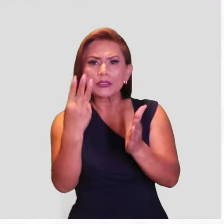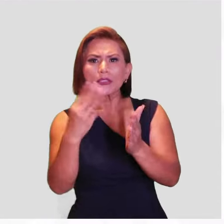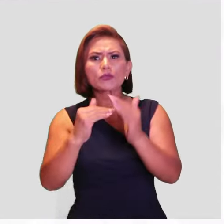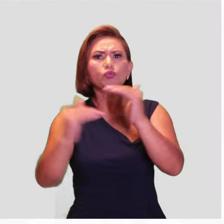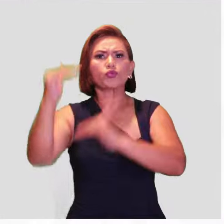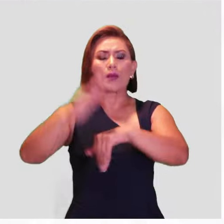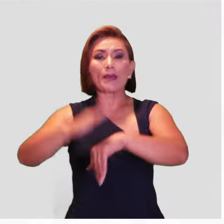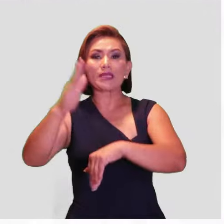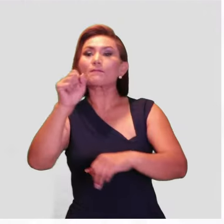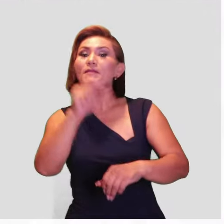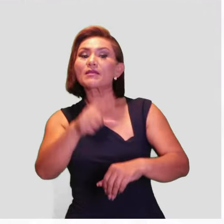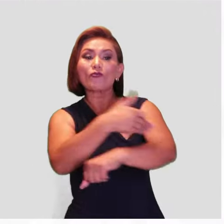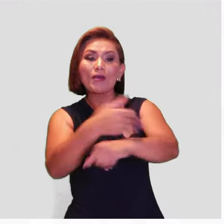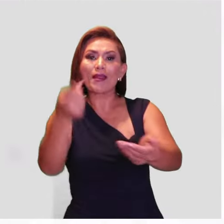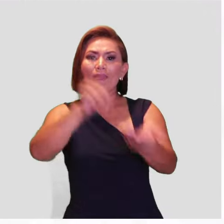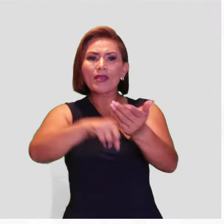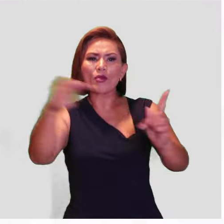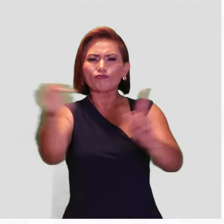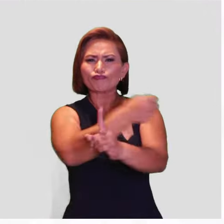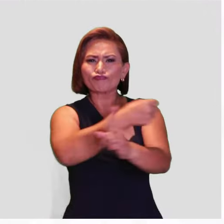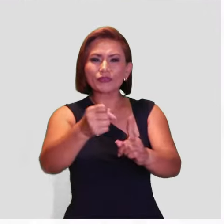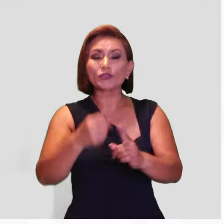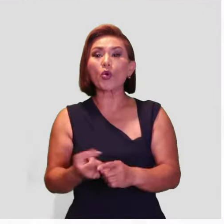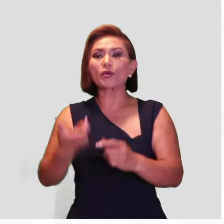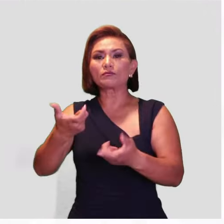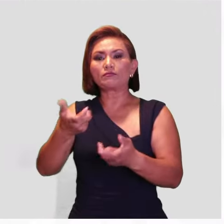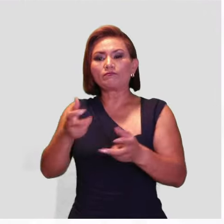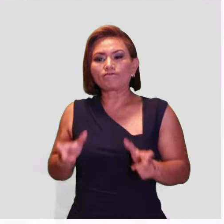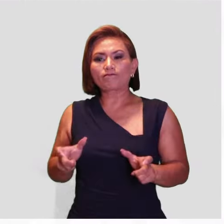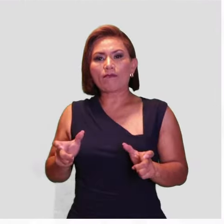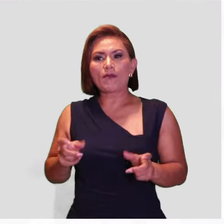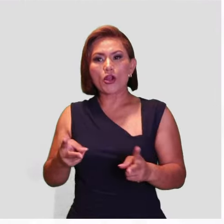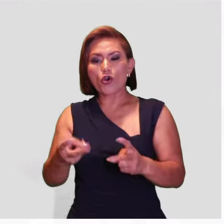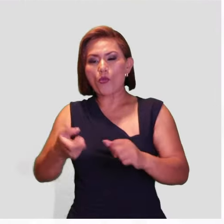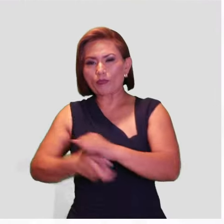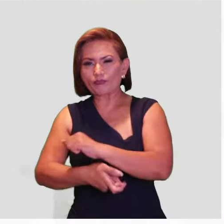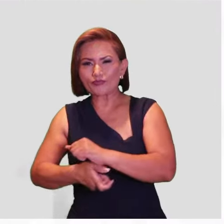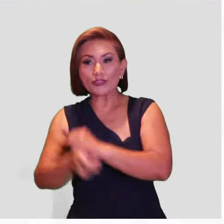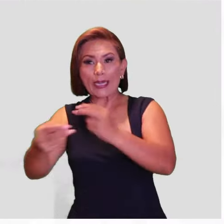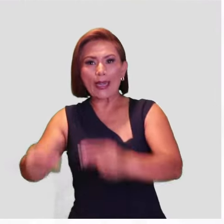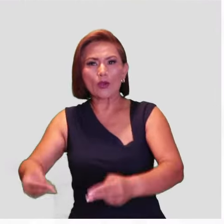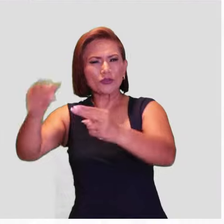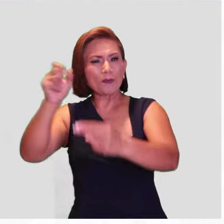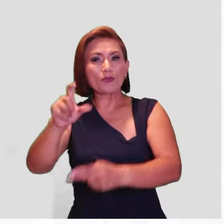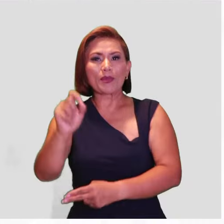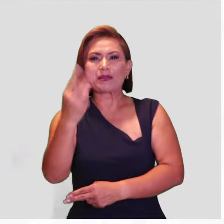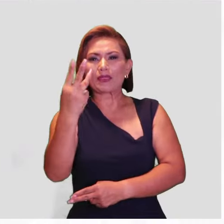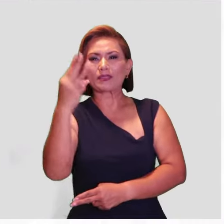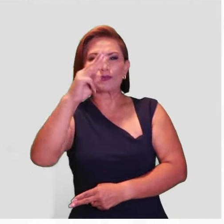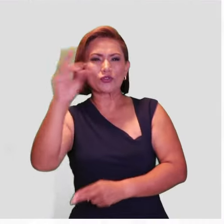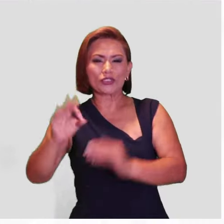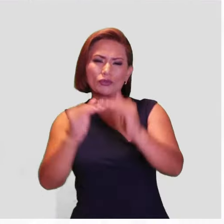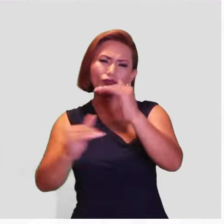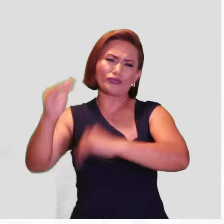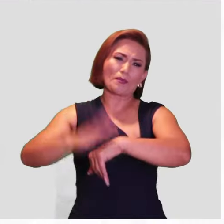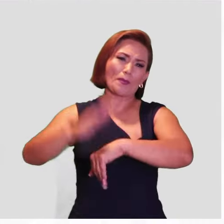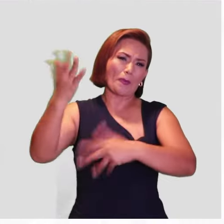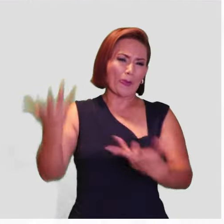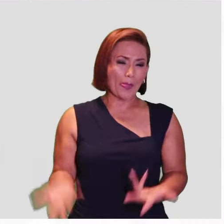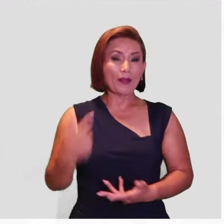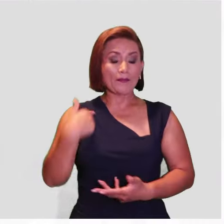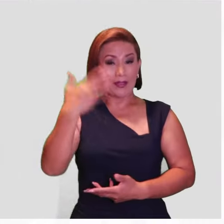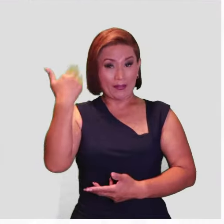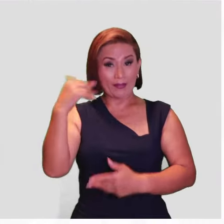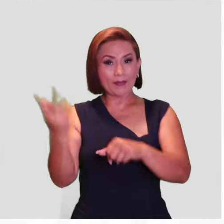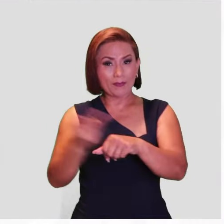incrementó 48%, la extorsión un 27%, el robo a negocio 23%, registrándose incluso en